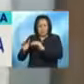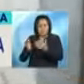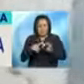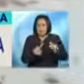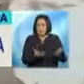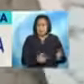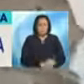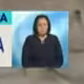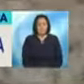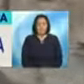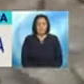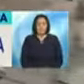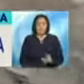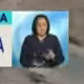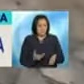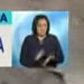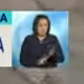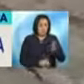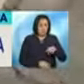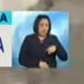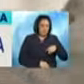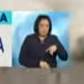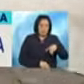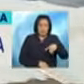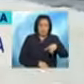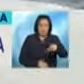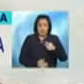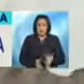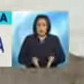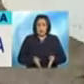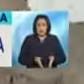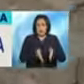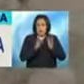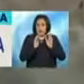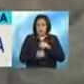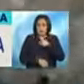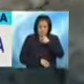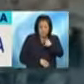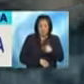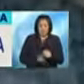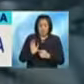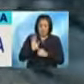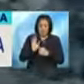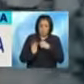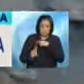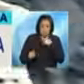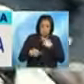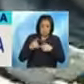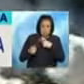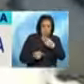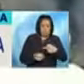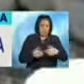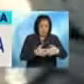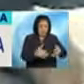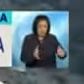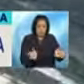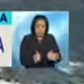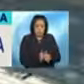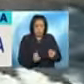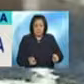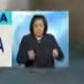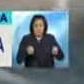afectadas. Vamos a recorrer entonces parte de esta calle y esto era lo que les estaba comentando, la olla común que